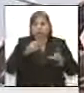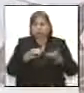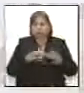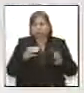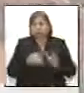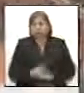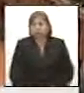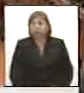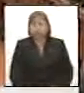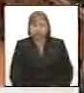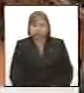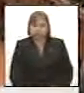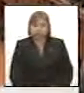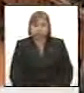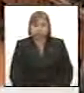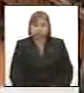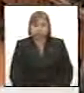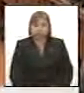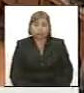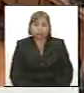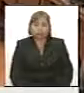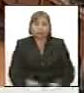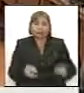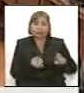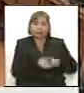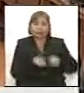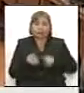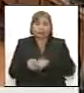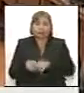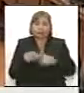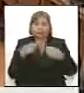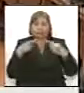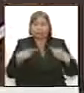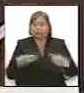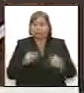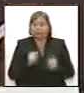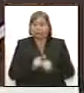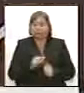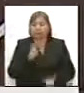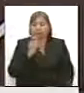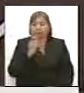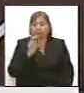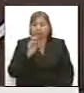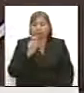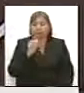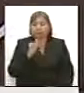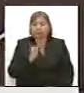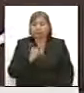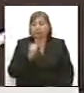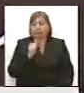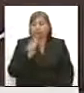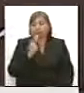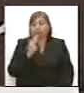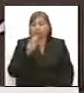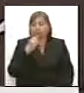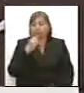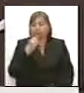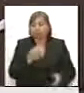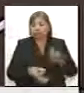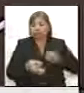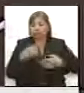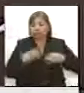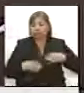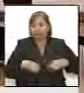Pleno. Asimismo, se rechazó la indagación preliminar en contra de la congresista Betty Ananculi debido a que el caso se encuentra en el Poder